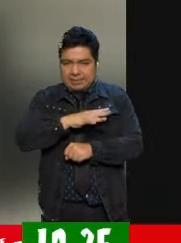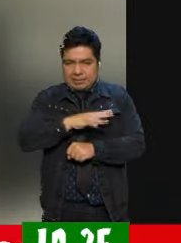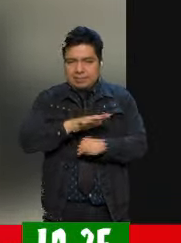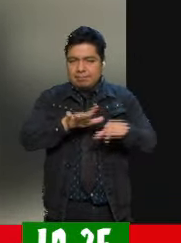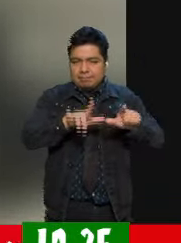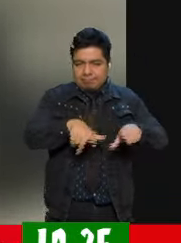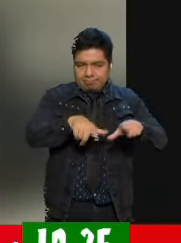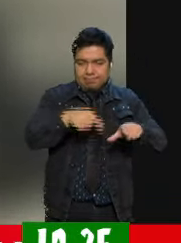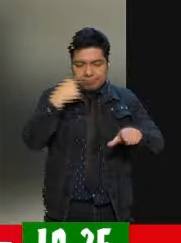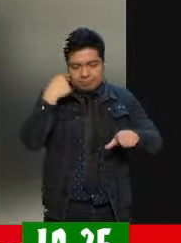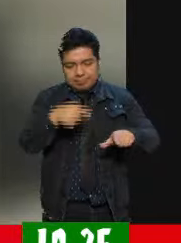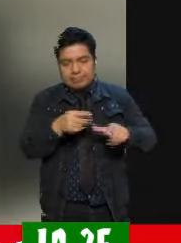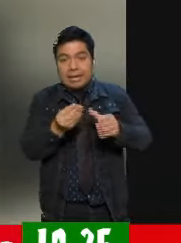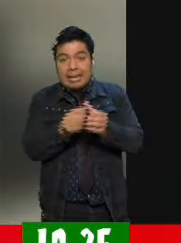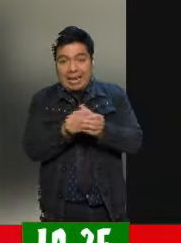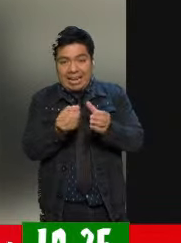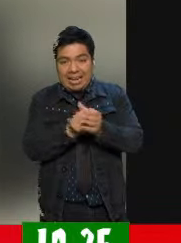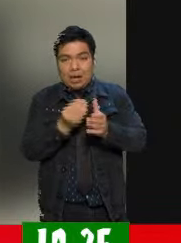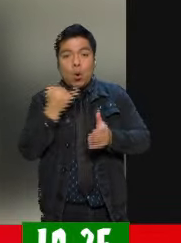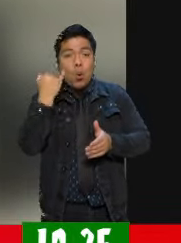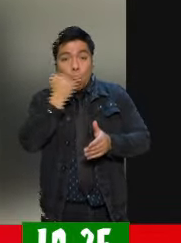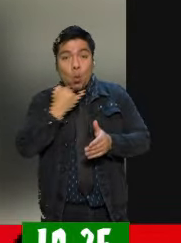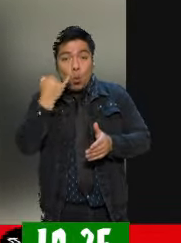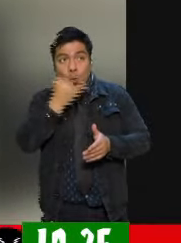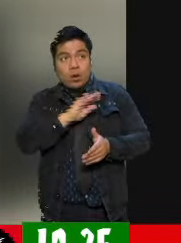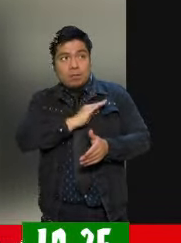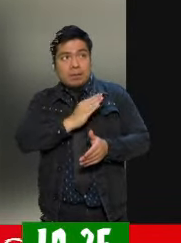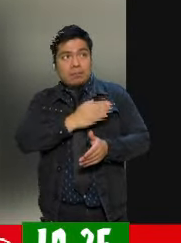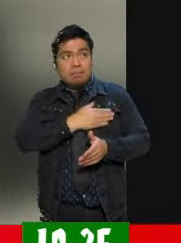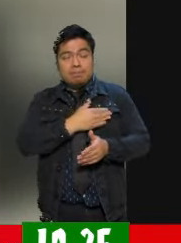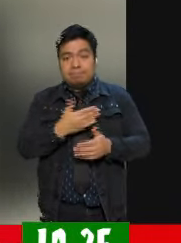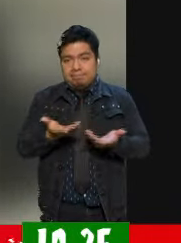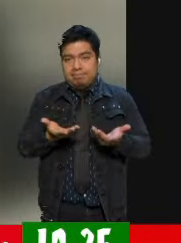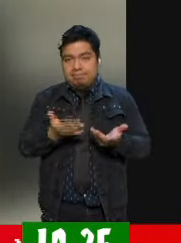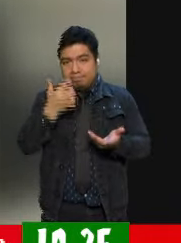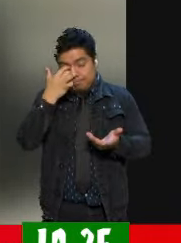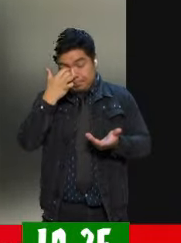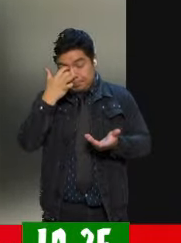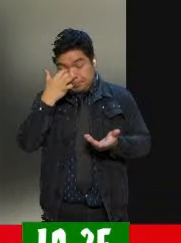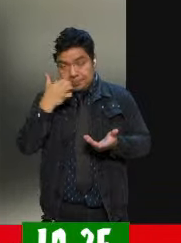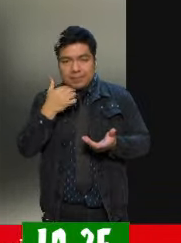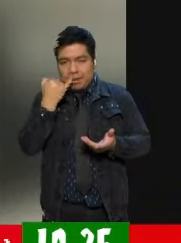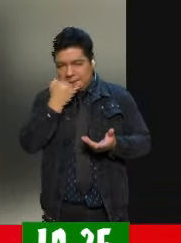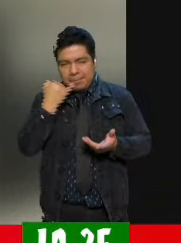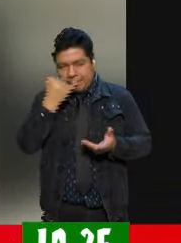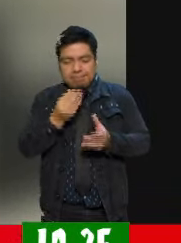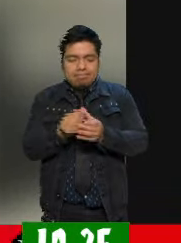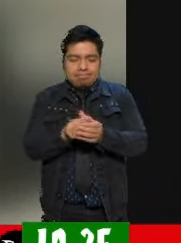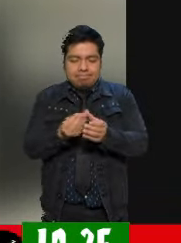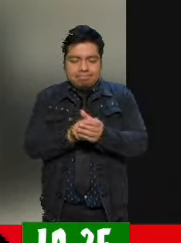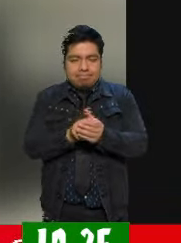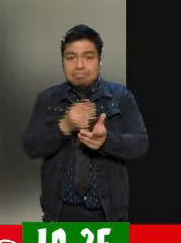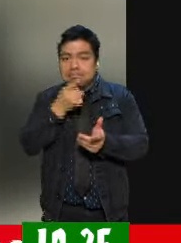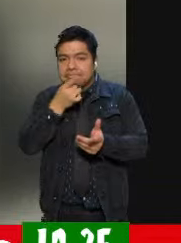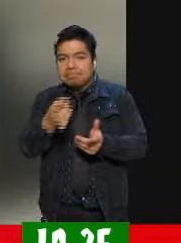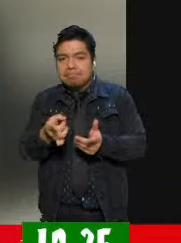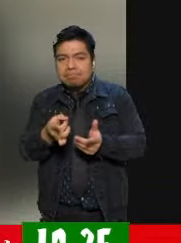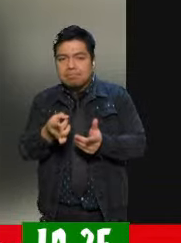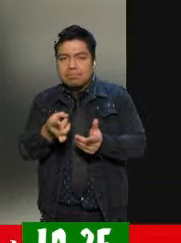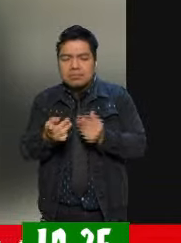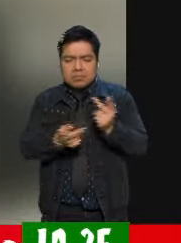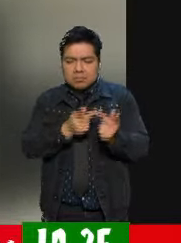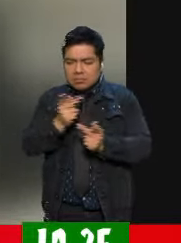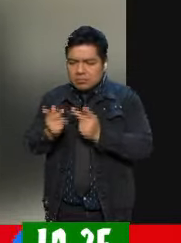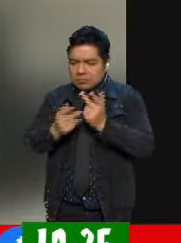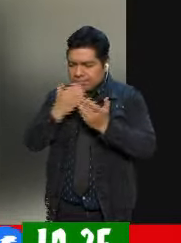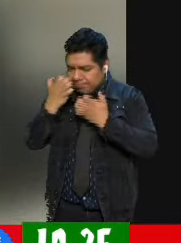hacer cursos de lengua y de, pues sí, básicamente cursos de idiomas, y hizo un estudio,